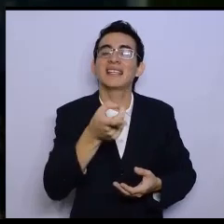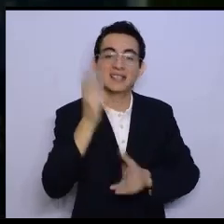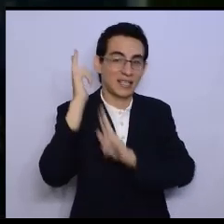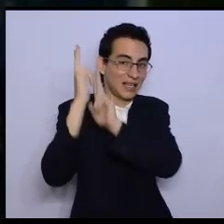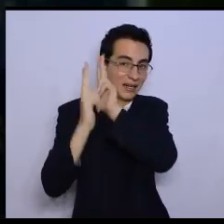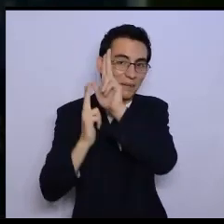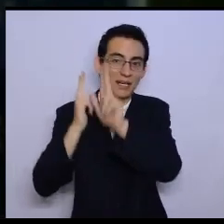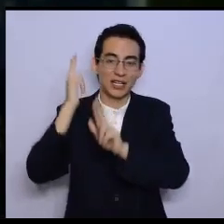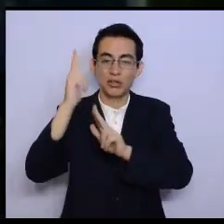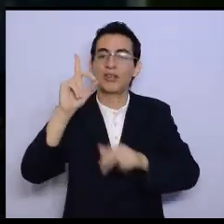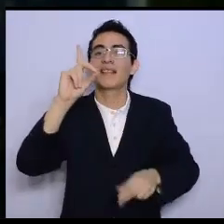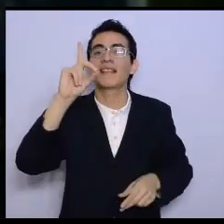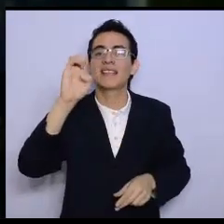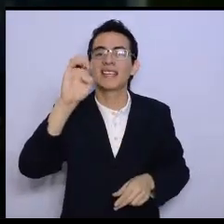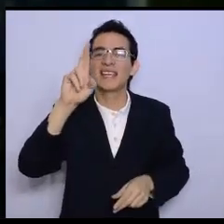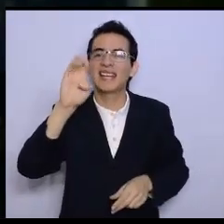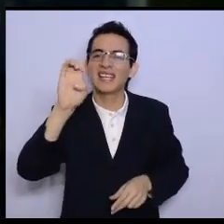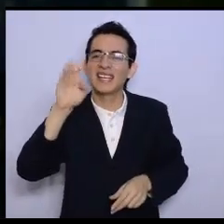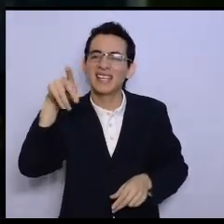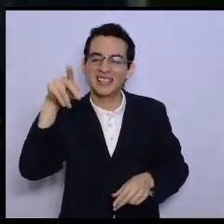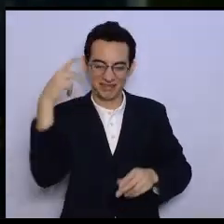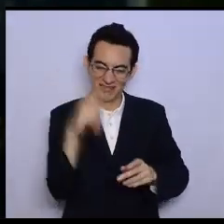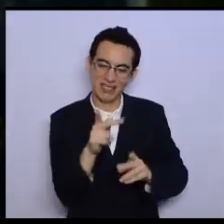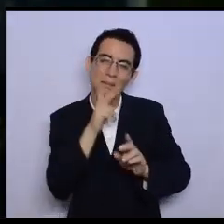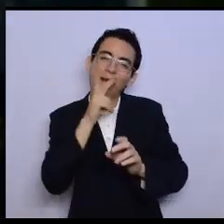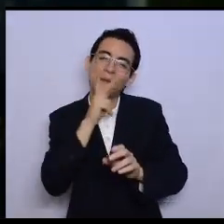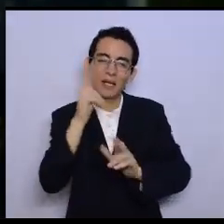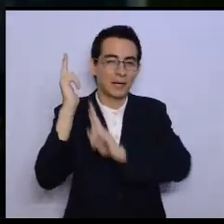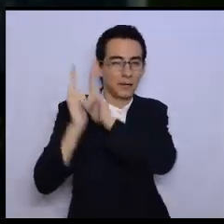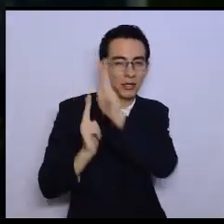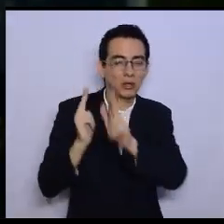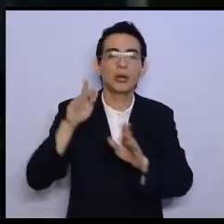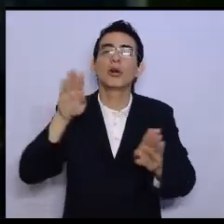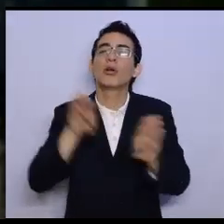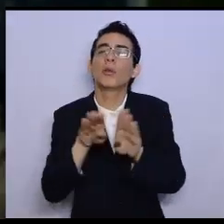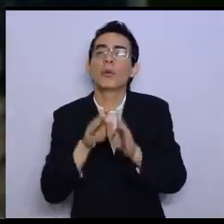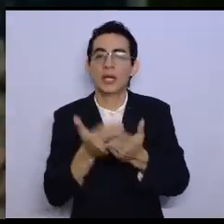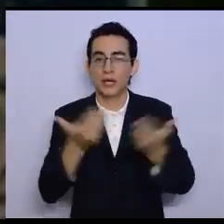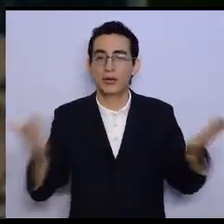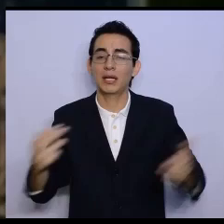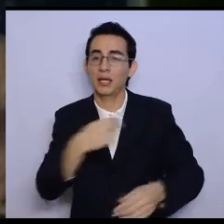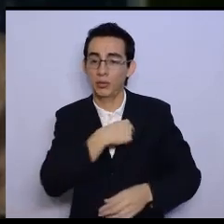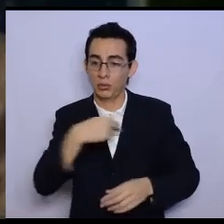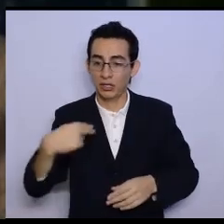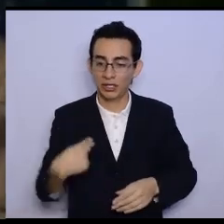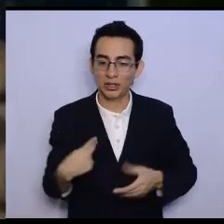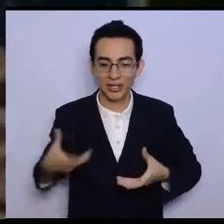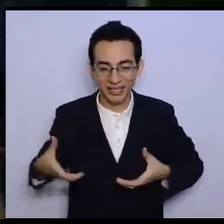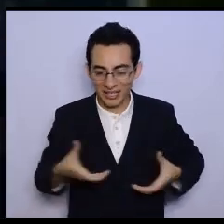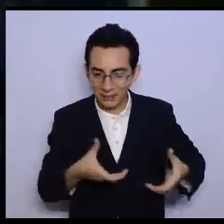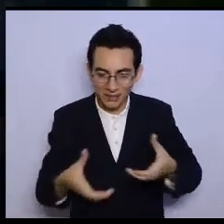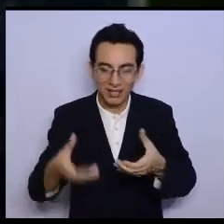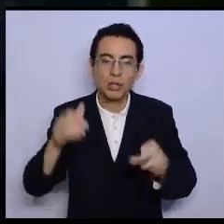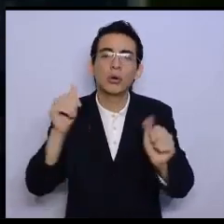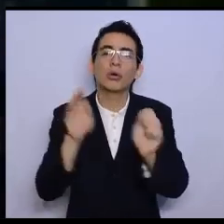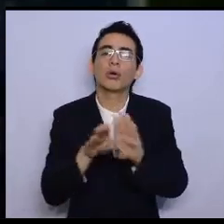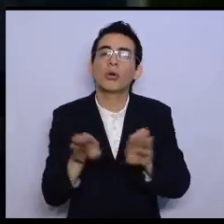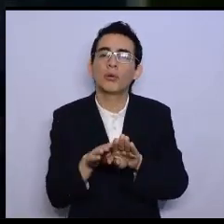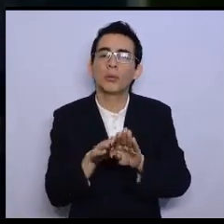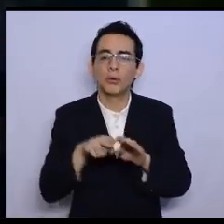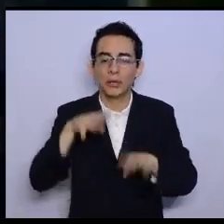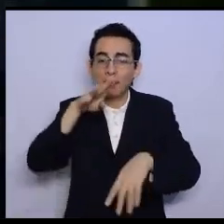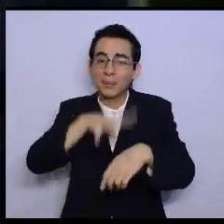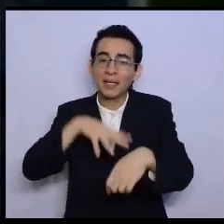derek, significa, habla de la senda que caminamos con nuestros pies. Habla, alude a